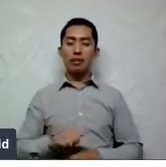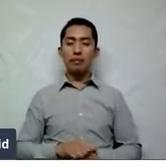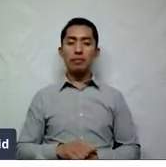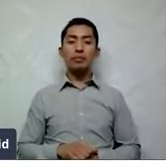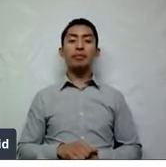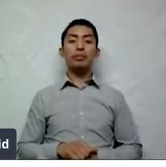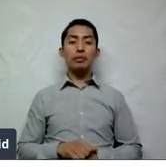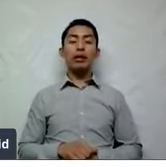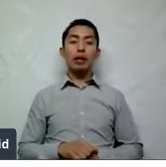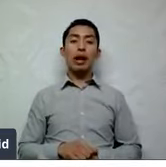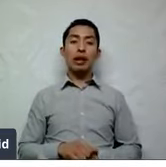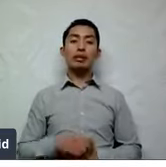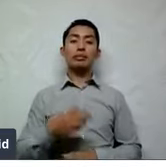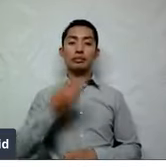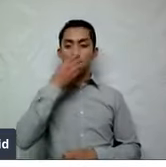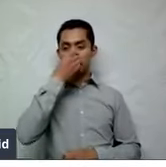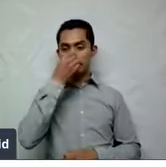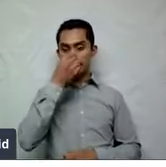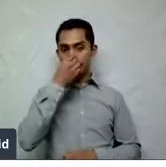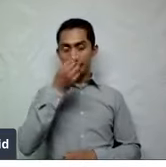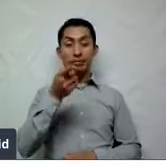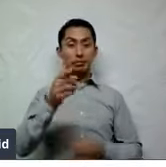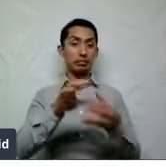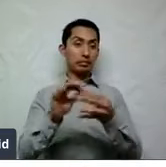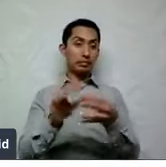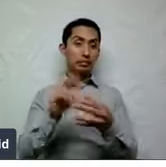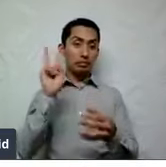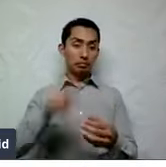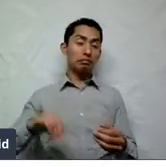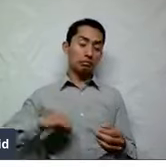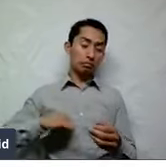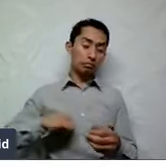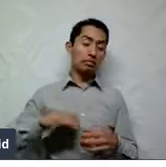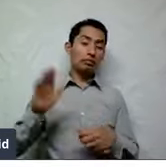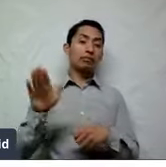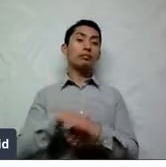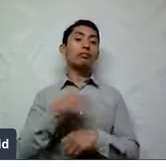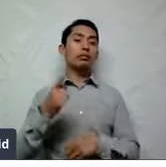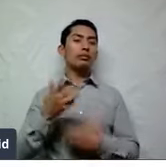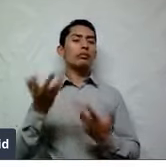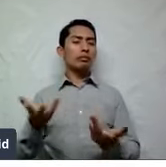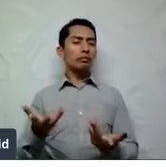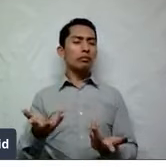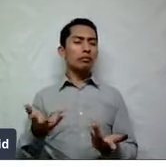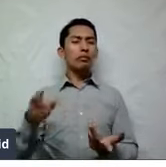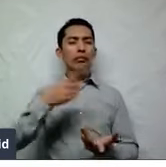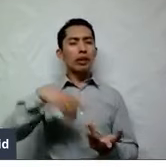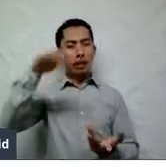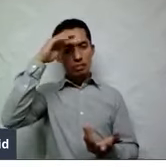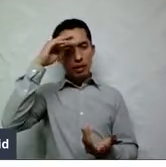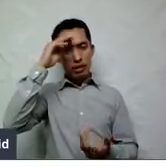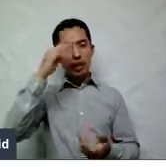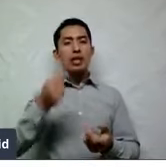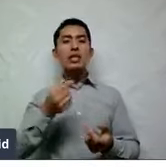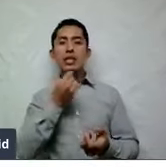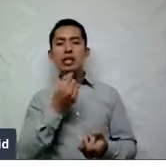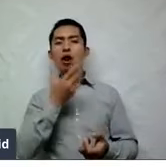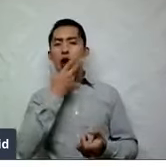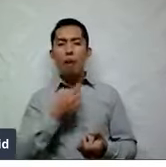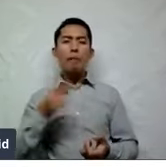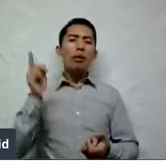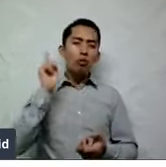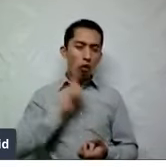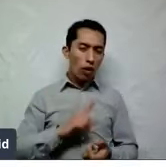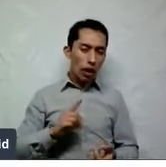esa pregunta es, digo, y esta, lo que acaba de comentar es muy interesante porque aparentemente solo están vacunando a niñas,